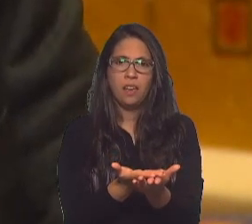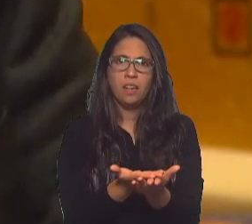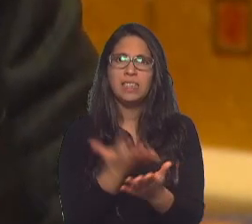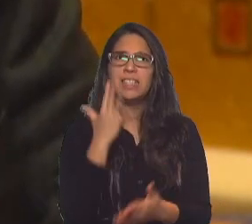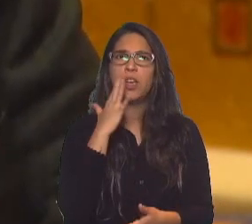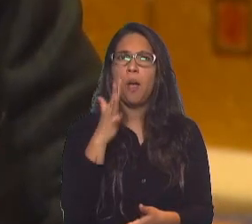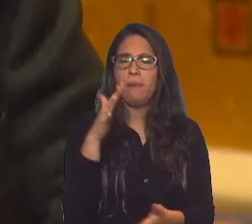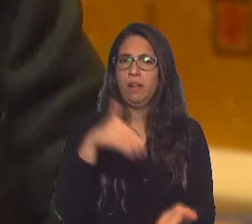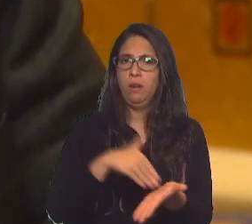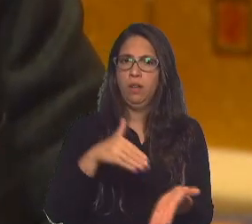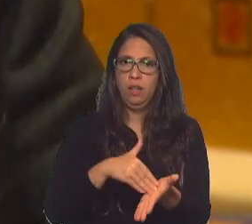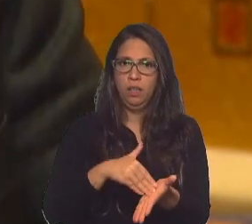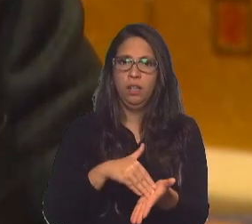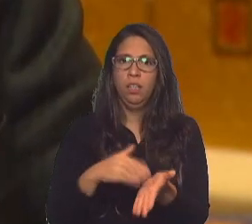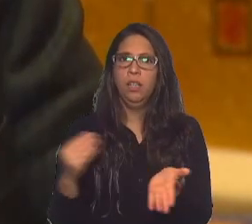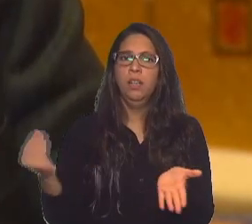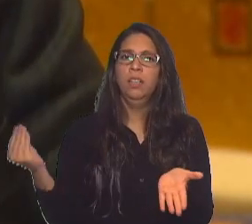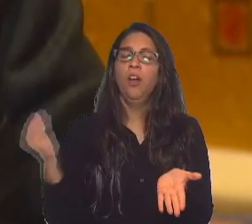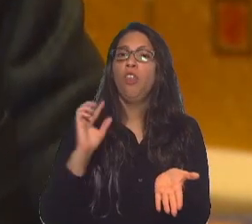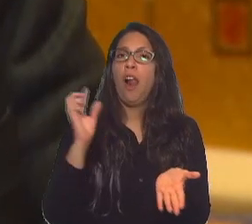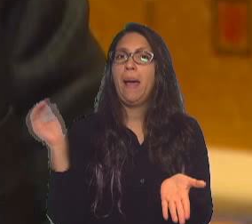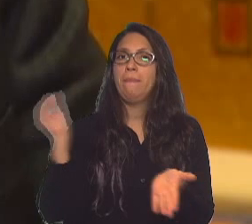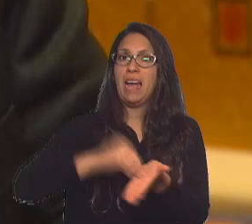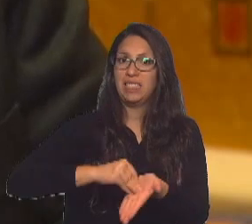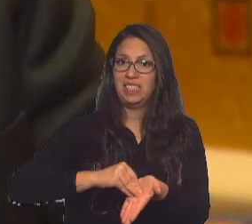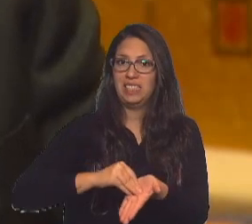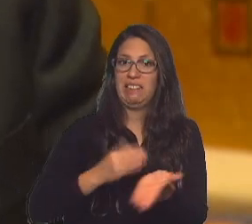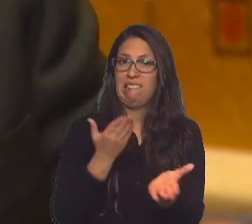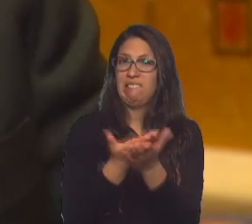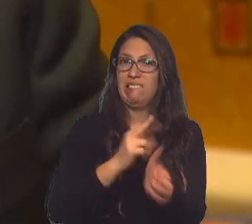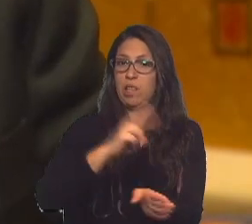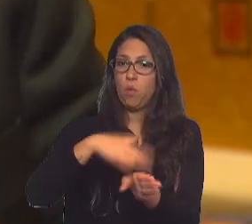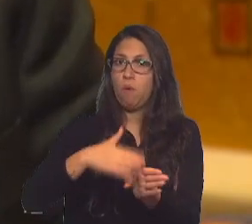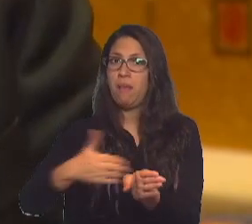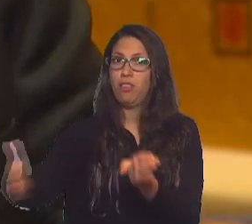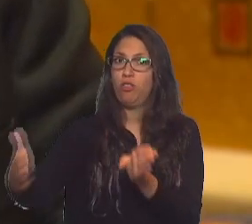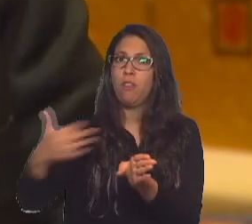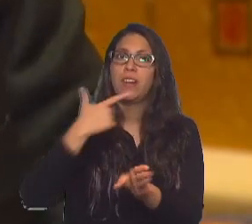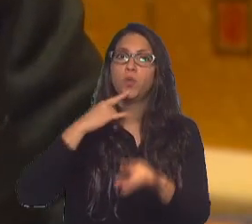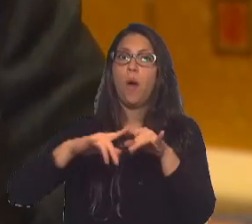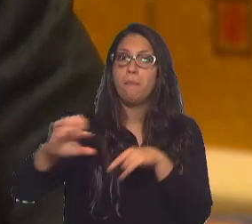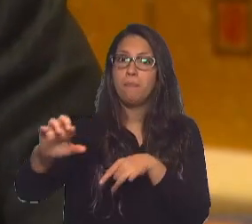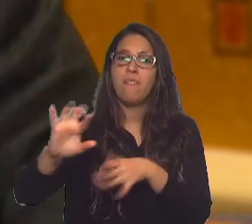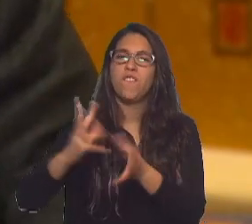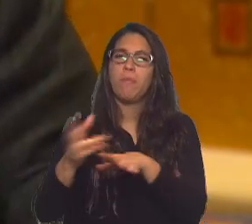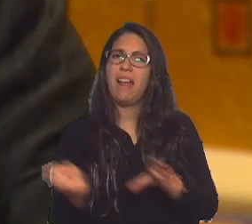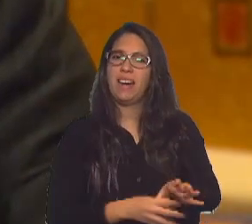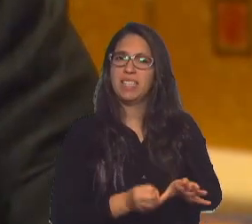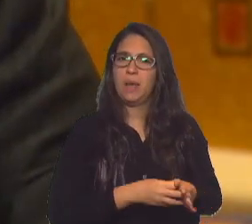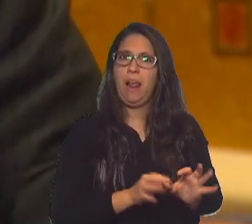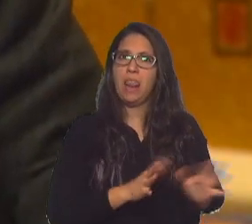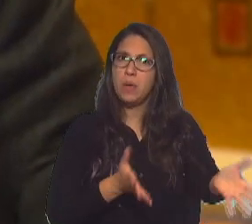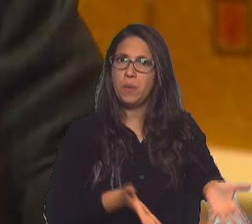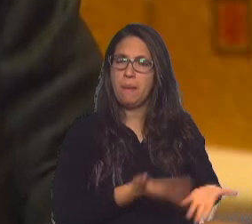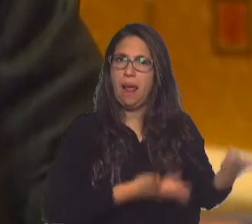mil millones de dólares en un segundo tramo del swap para usarlos como reservas de libre